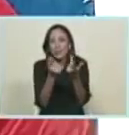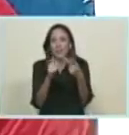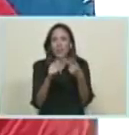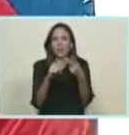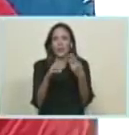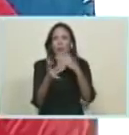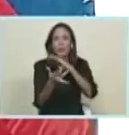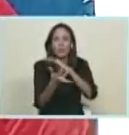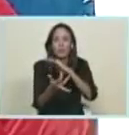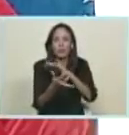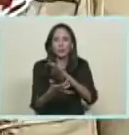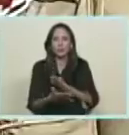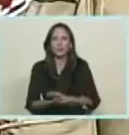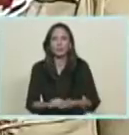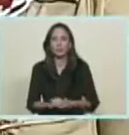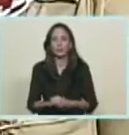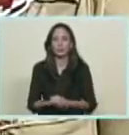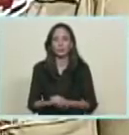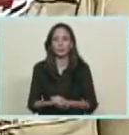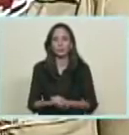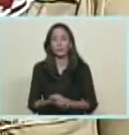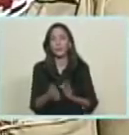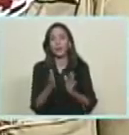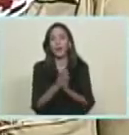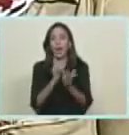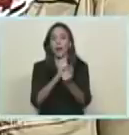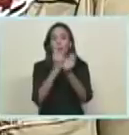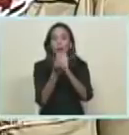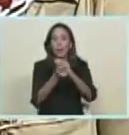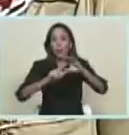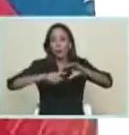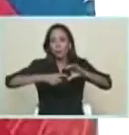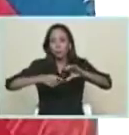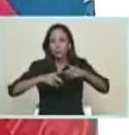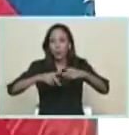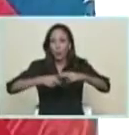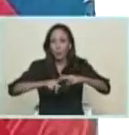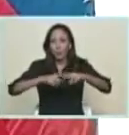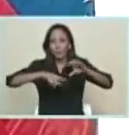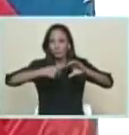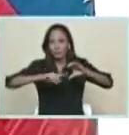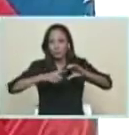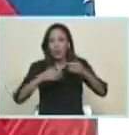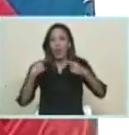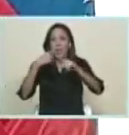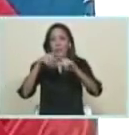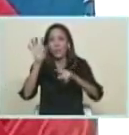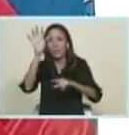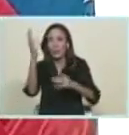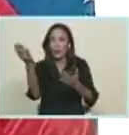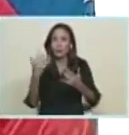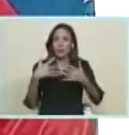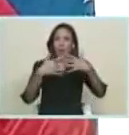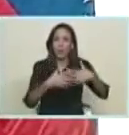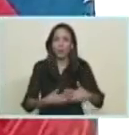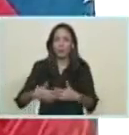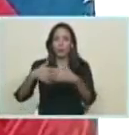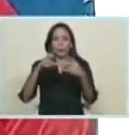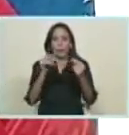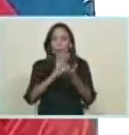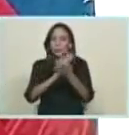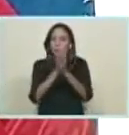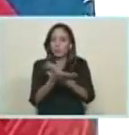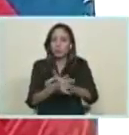lo tecnológico, hasta para cambiar una tuerca en una máquina, tenemos que traer las Estados Unidos. No, eso se tiene que